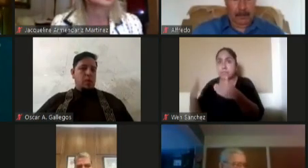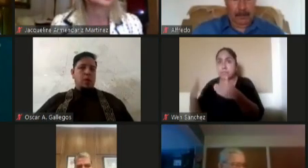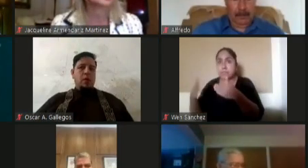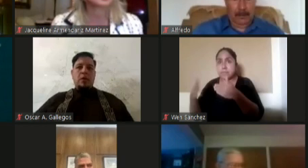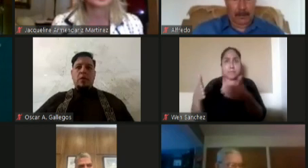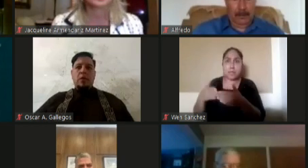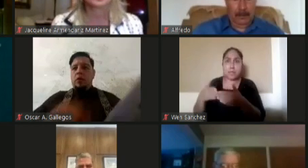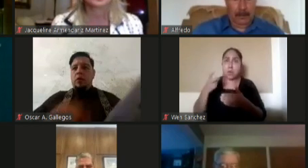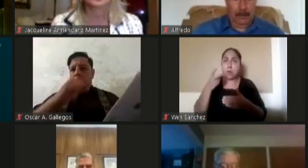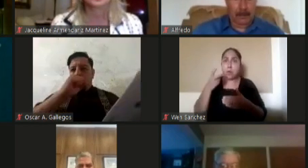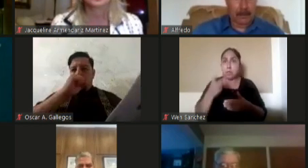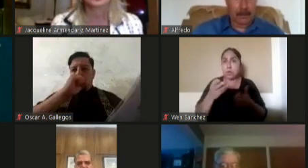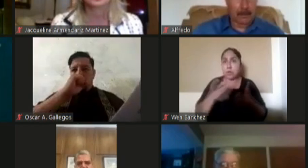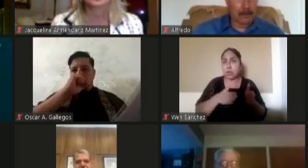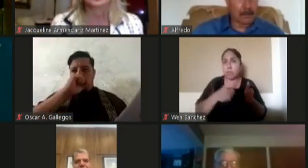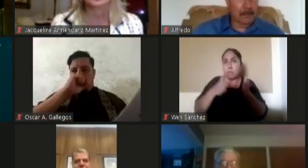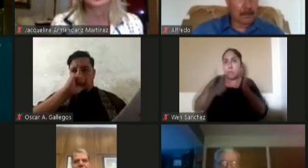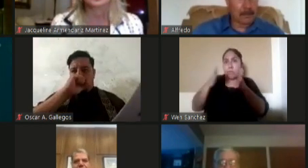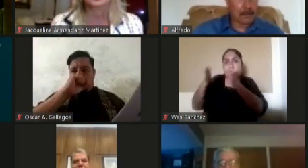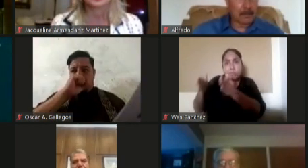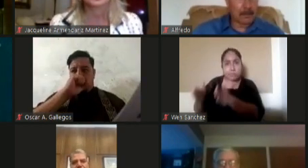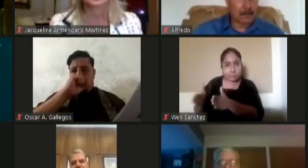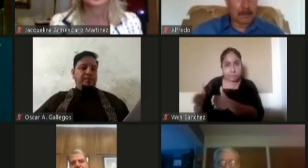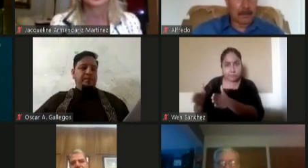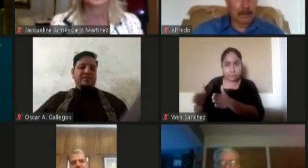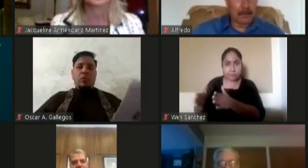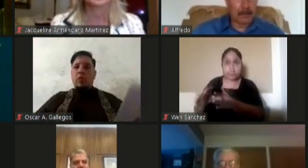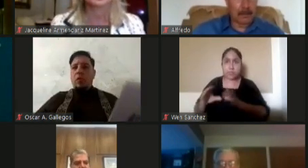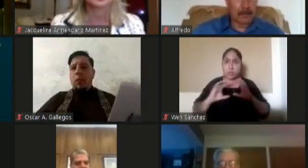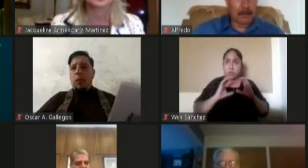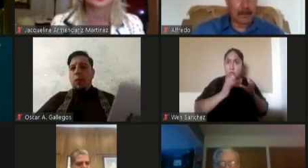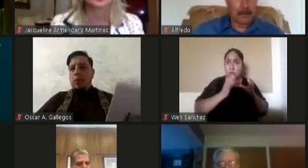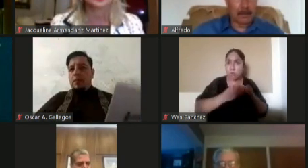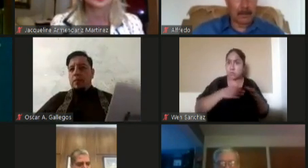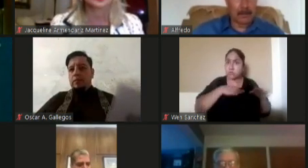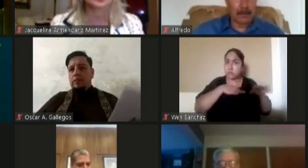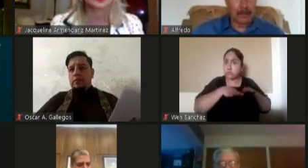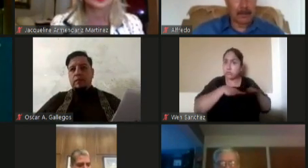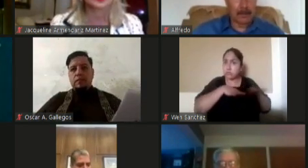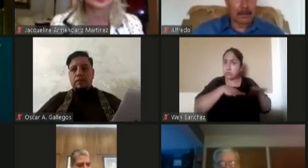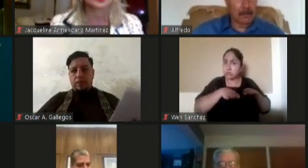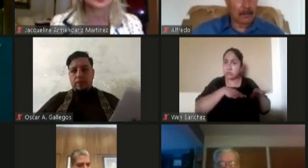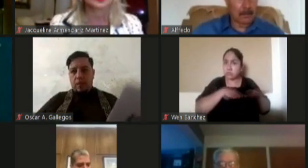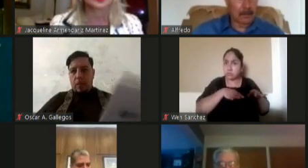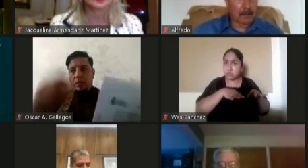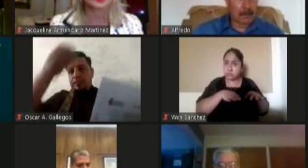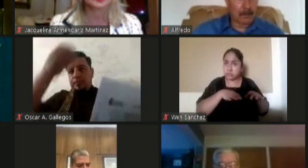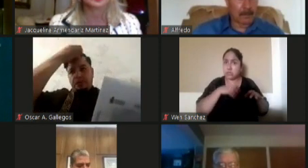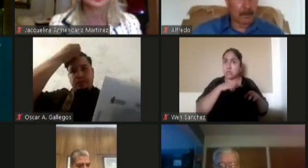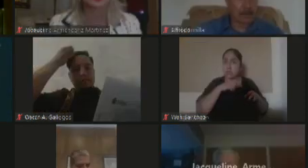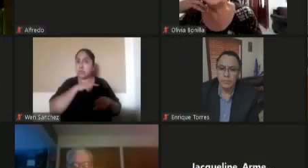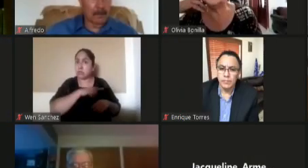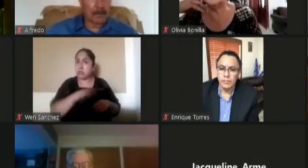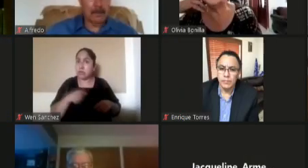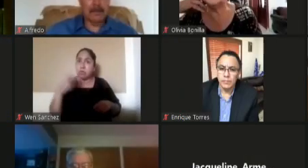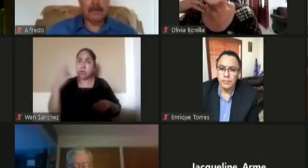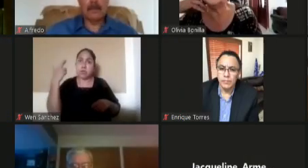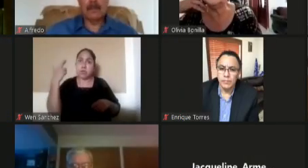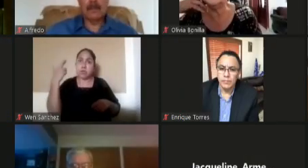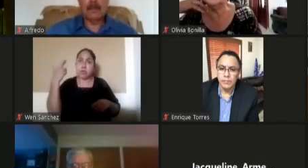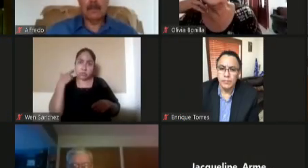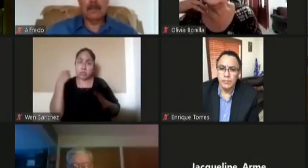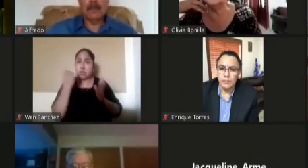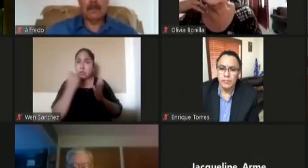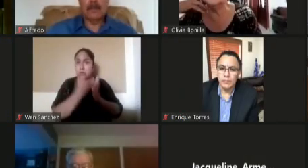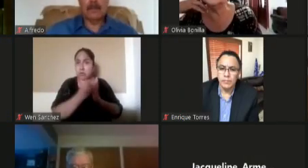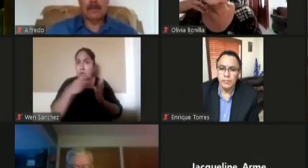previa convocatoria emitida por la Comisión de Trabajo y Previsión Social del Honorable Cuerpo de Regidores. Segundo,